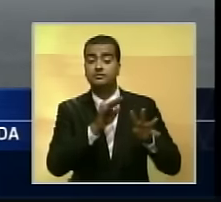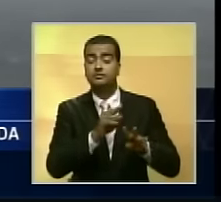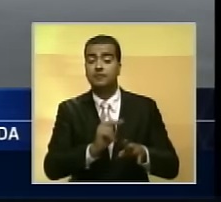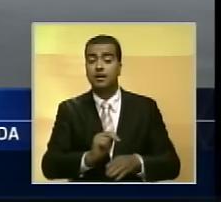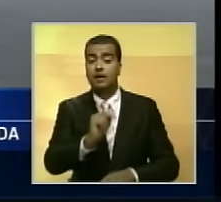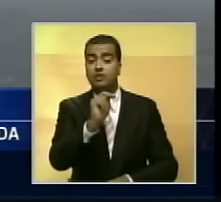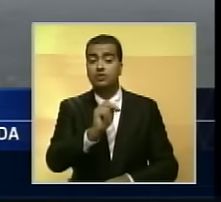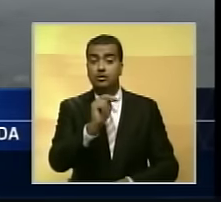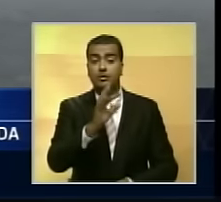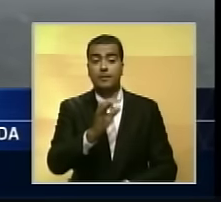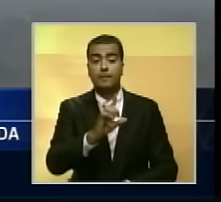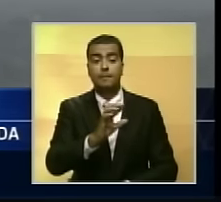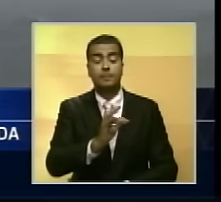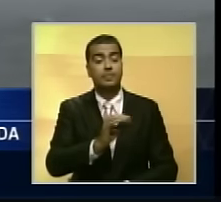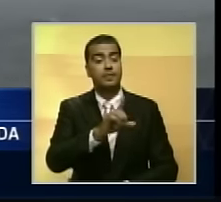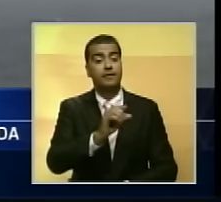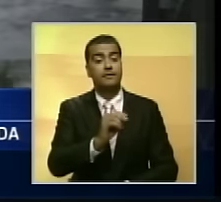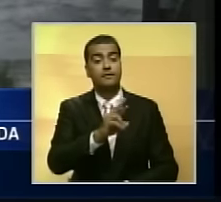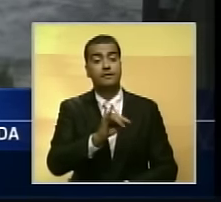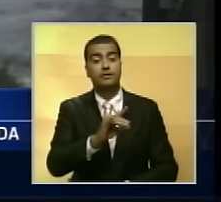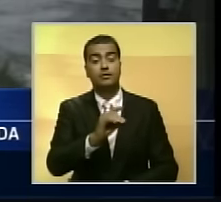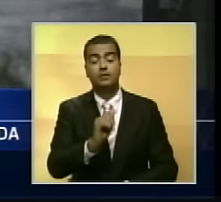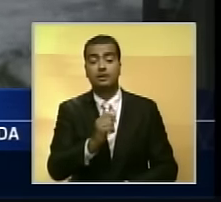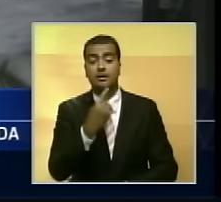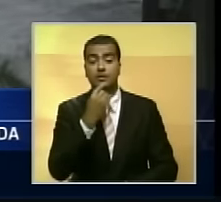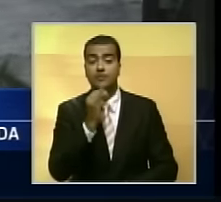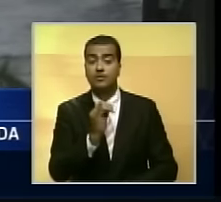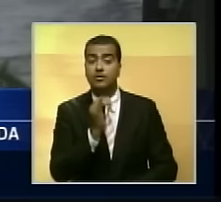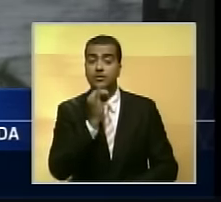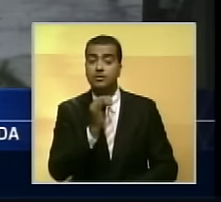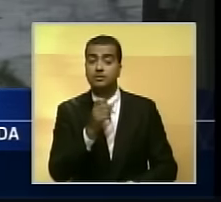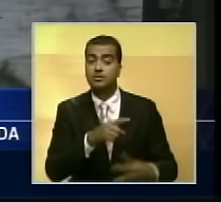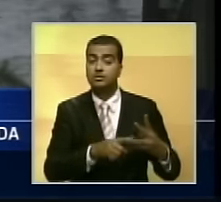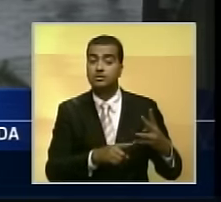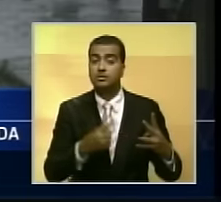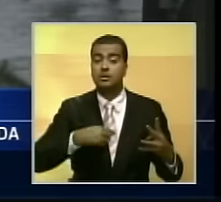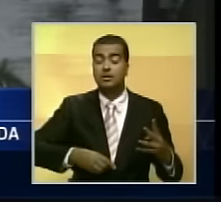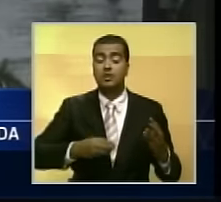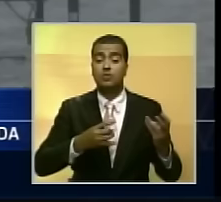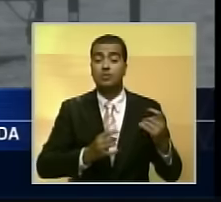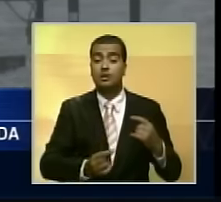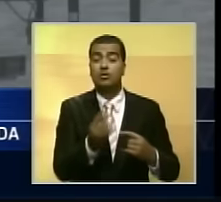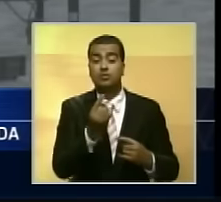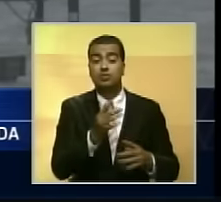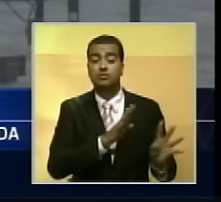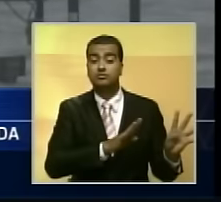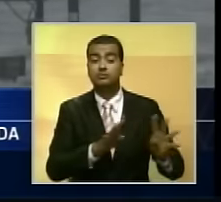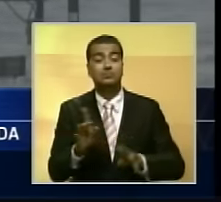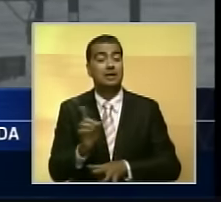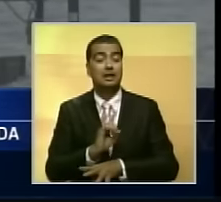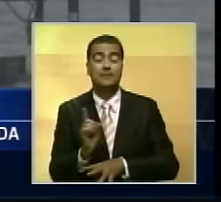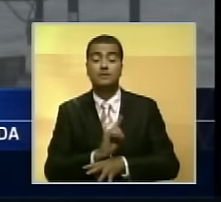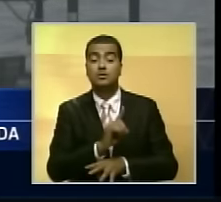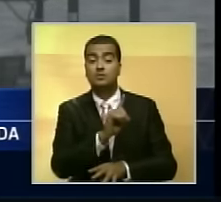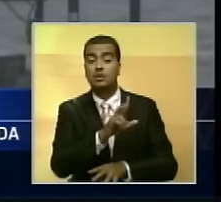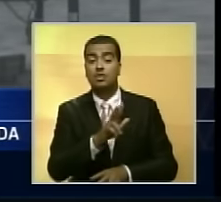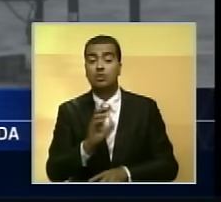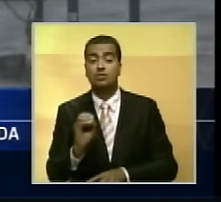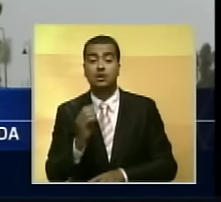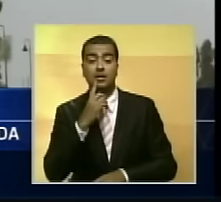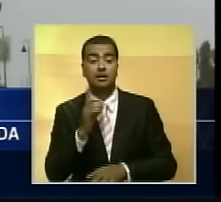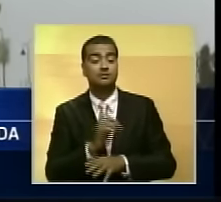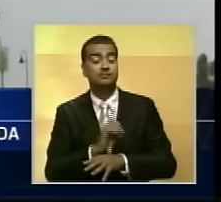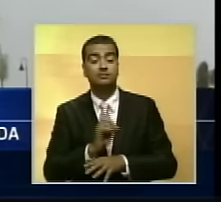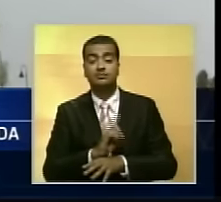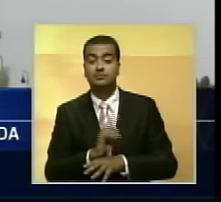del estado de Florida. El Centro Nacional de Huracanes informó que el fenómeno tiene categoría 1 y se mueve con vientos de hasta 130